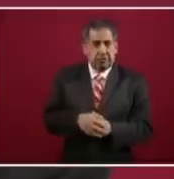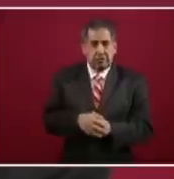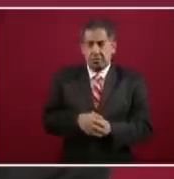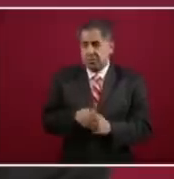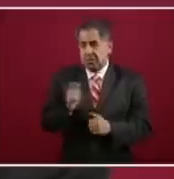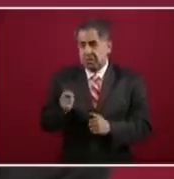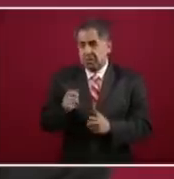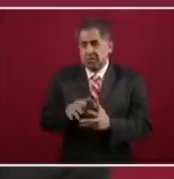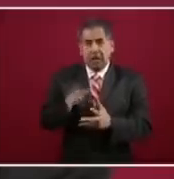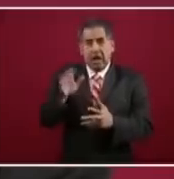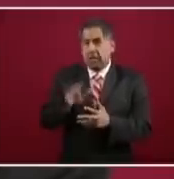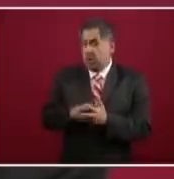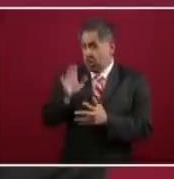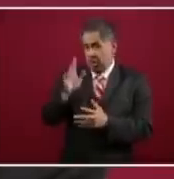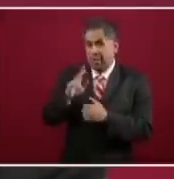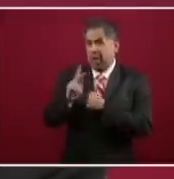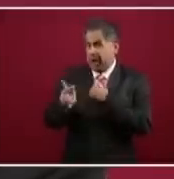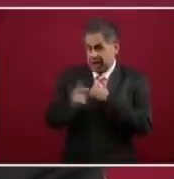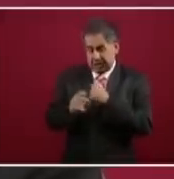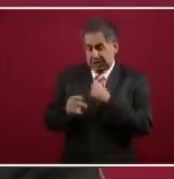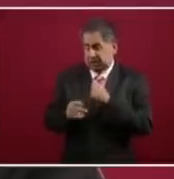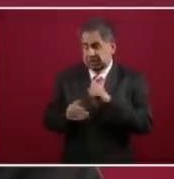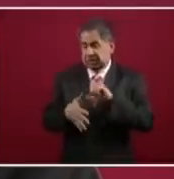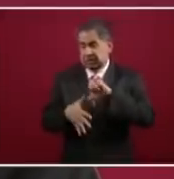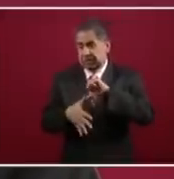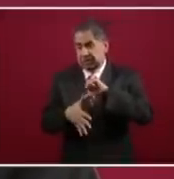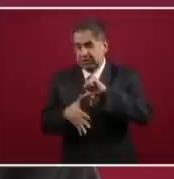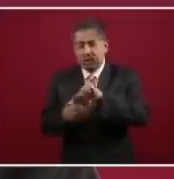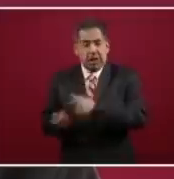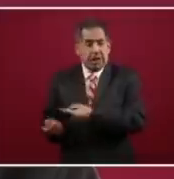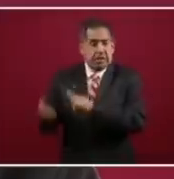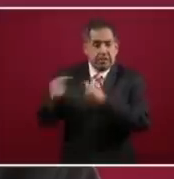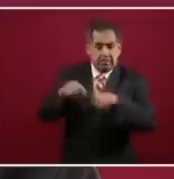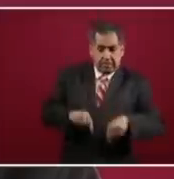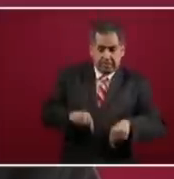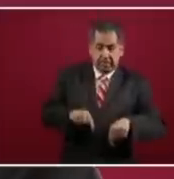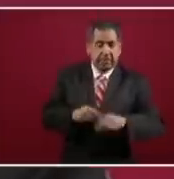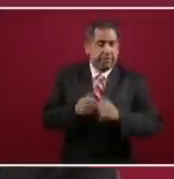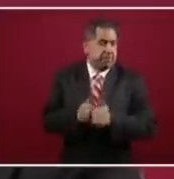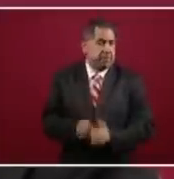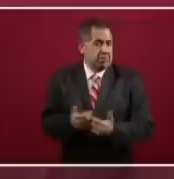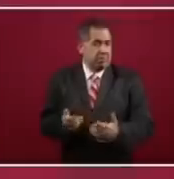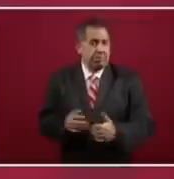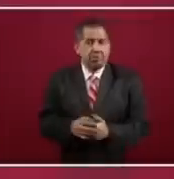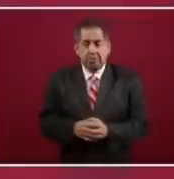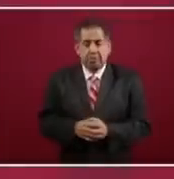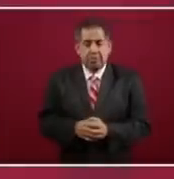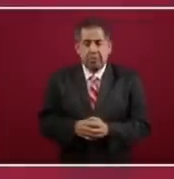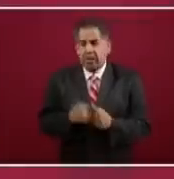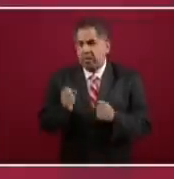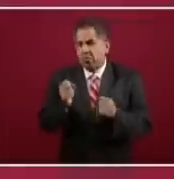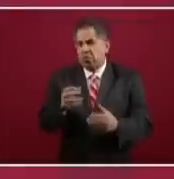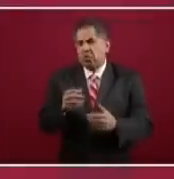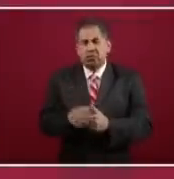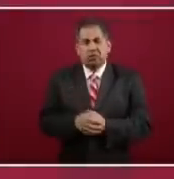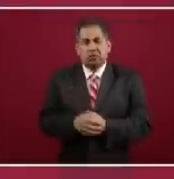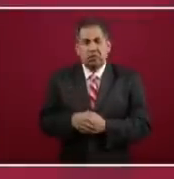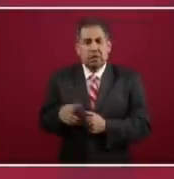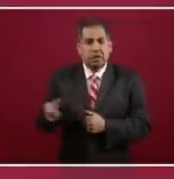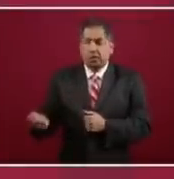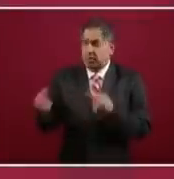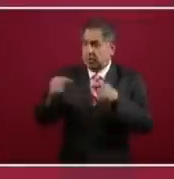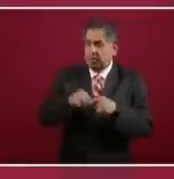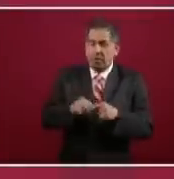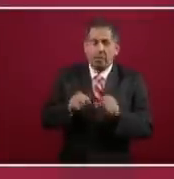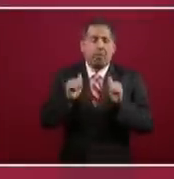todos los países de américa del sur muchos y salvaron la